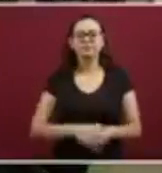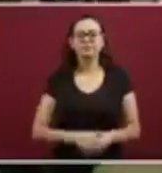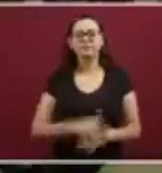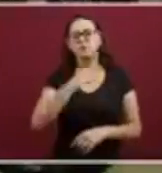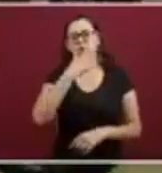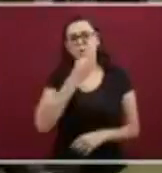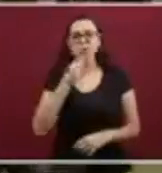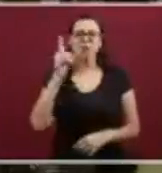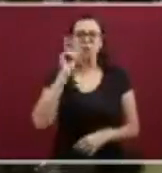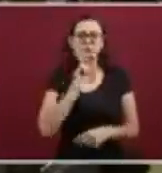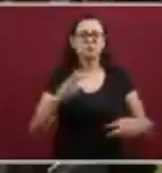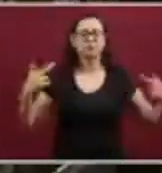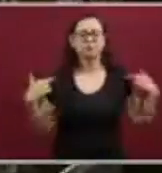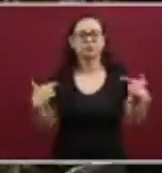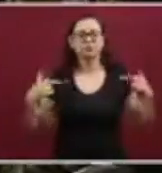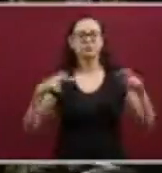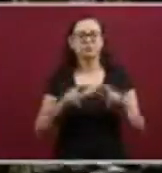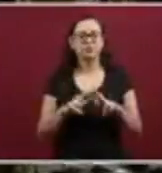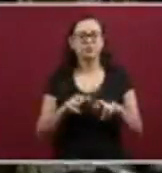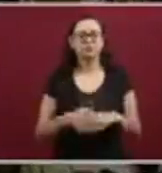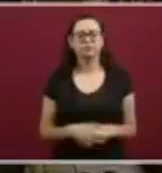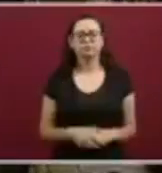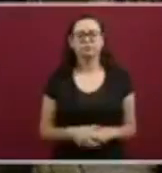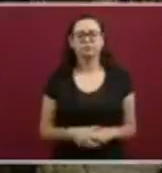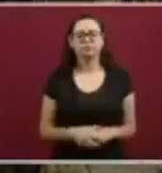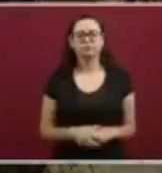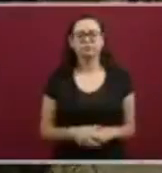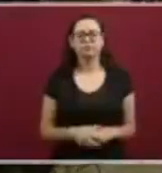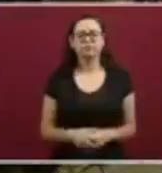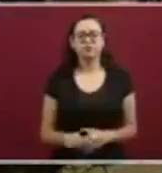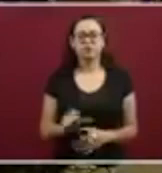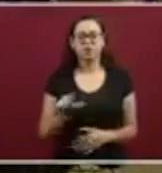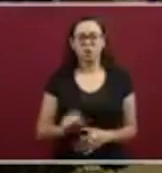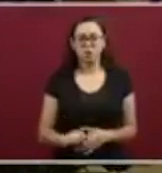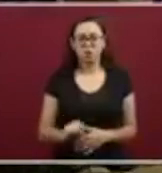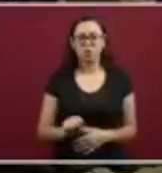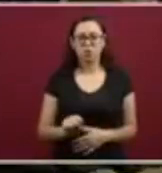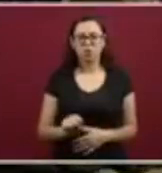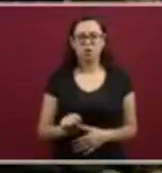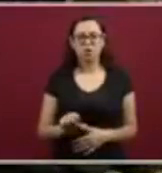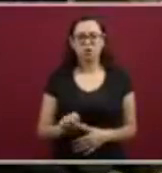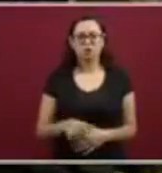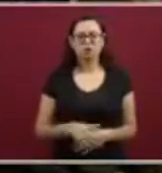maestras, maestros. El día de hoy